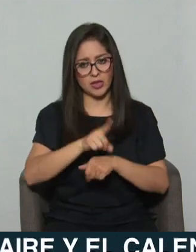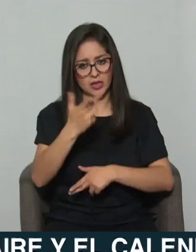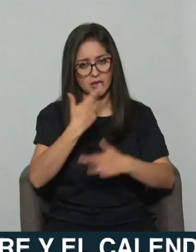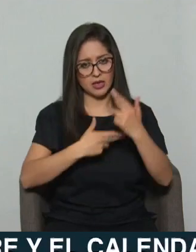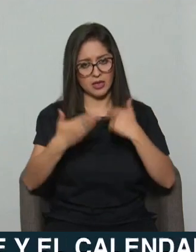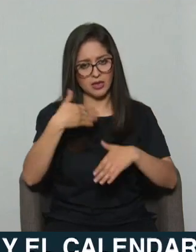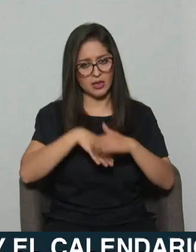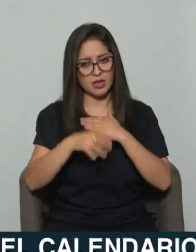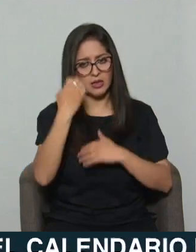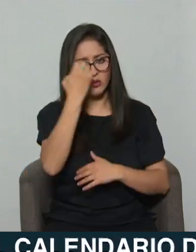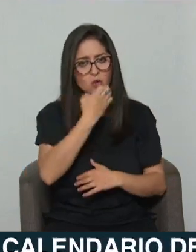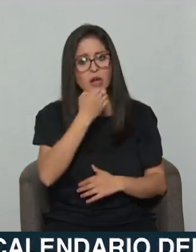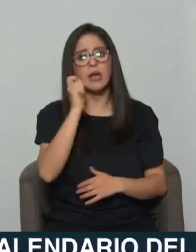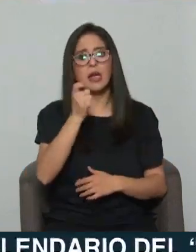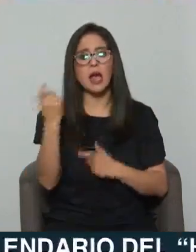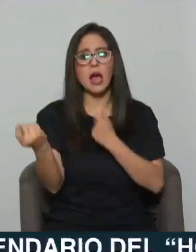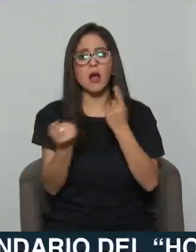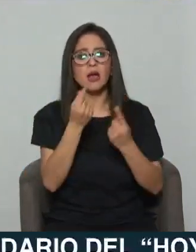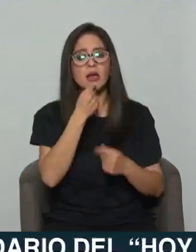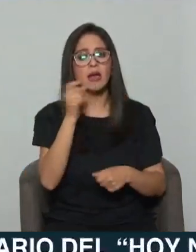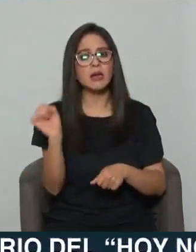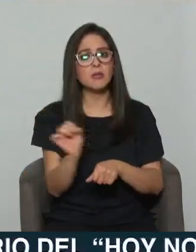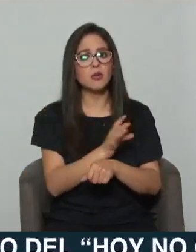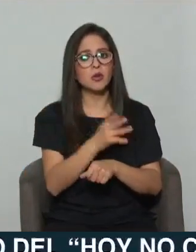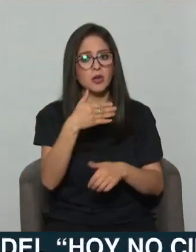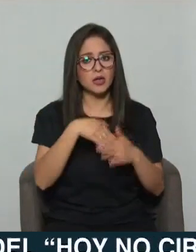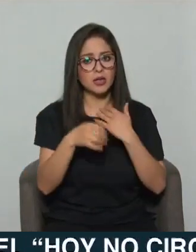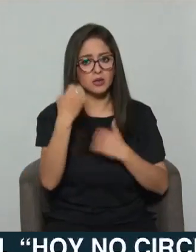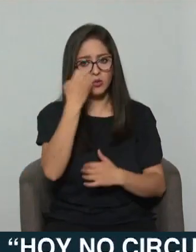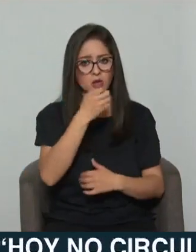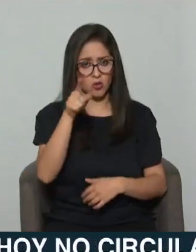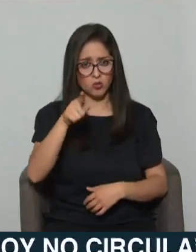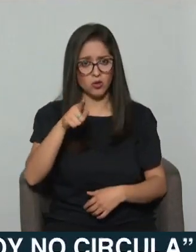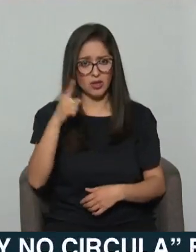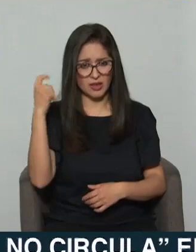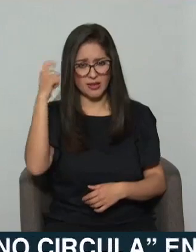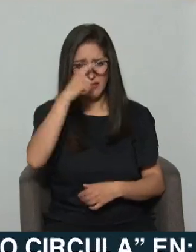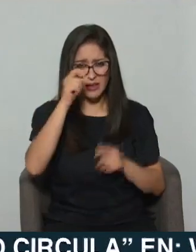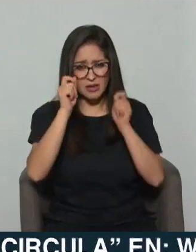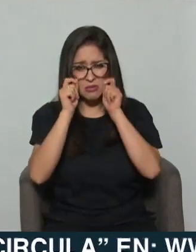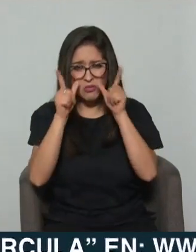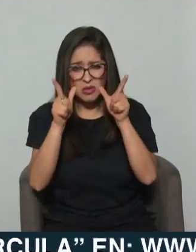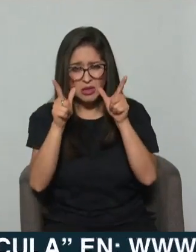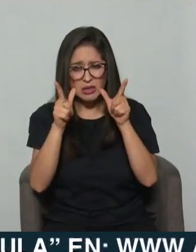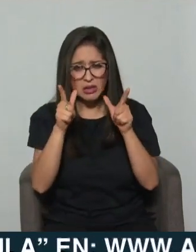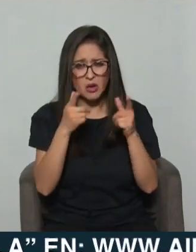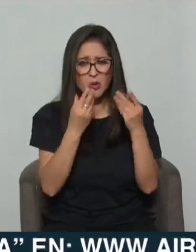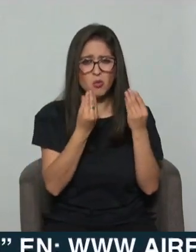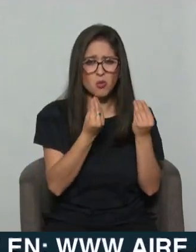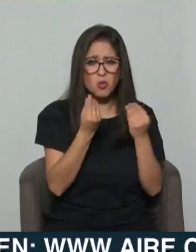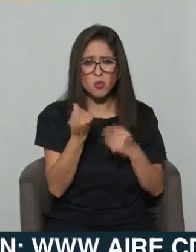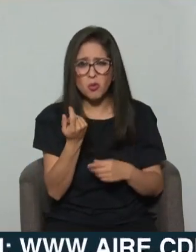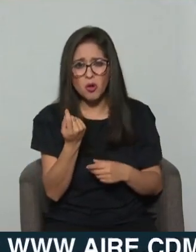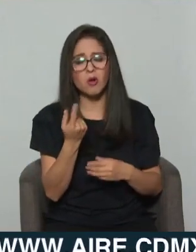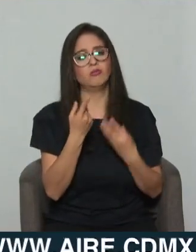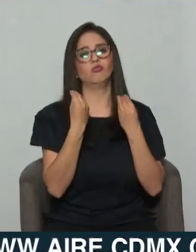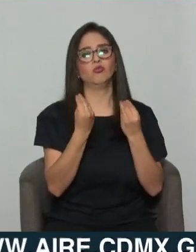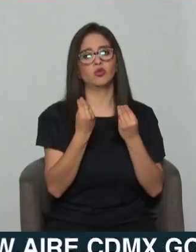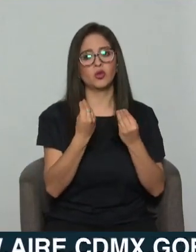porque estaban muy emocionados de regresar. ¿Te costó mucho trabajo levantarte? Sí, Sí, poquito, mucho. mucho. A